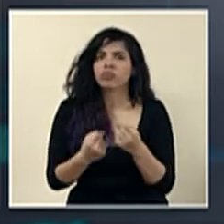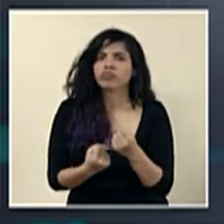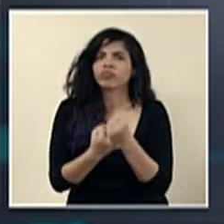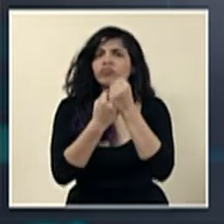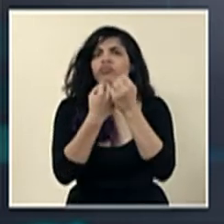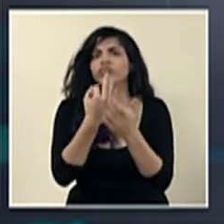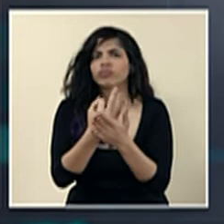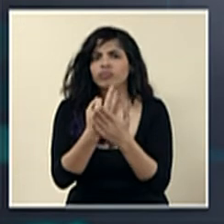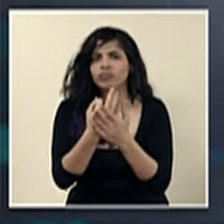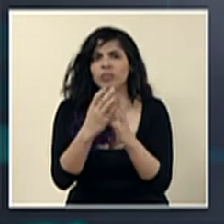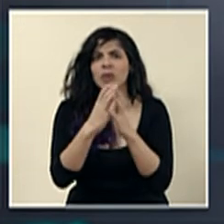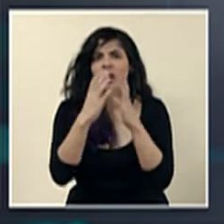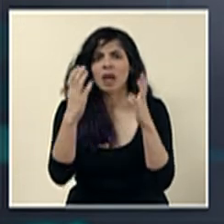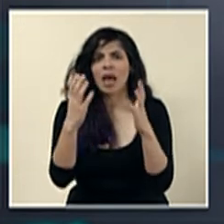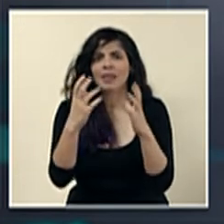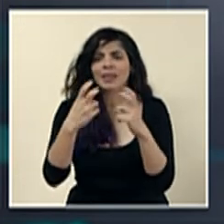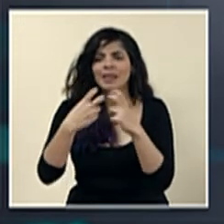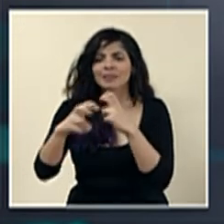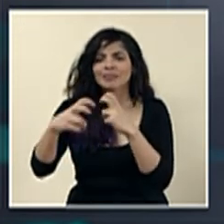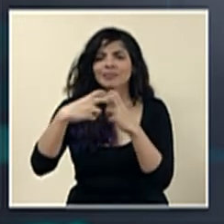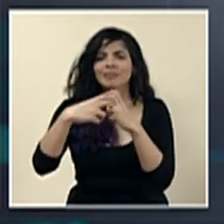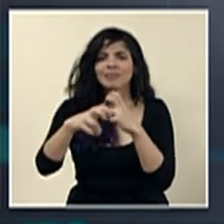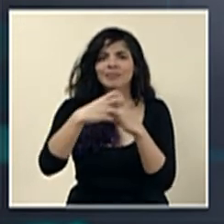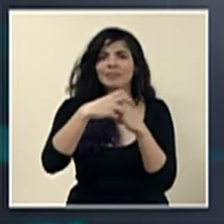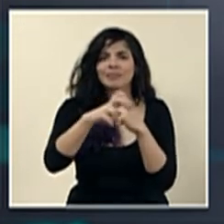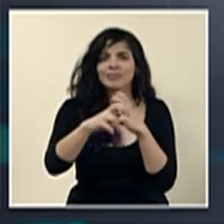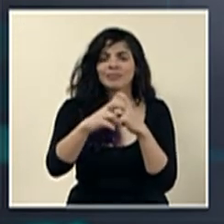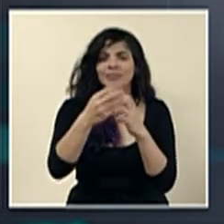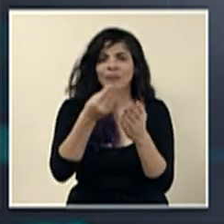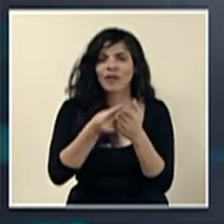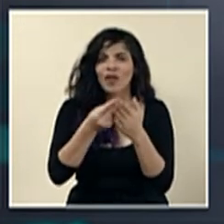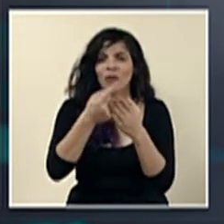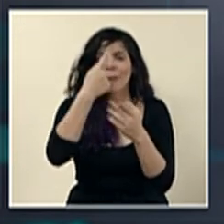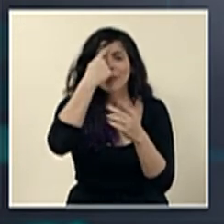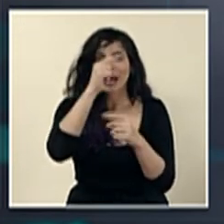significativo en transferencias sociales para que las familias